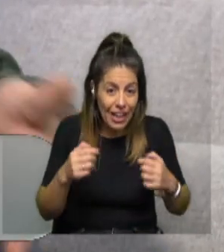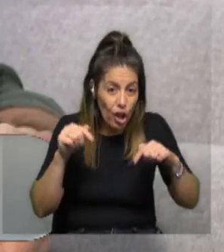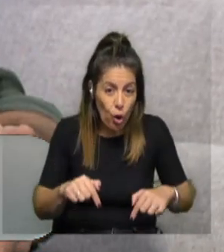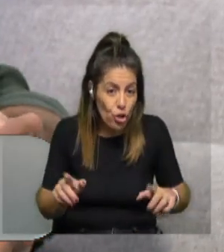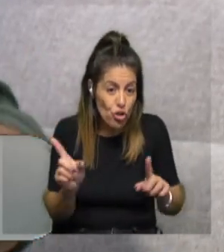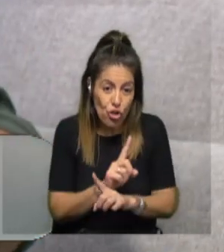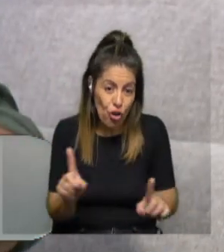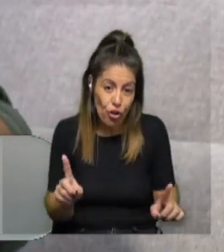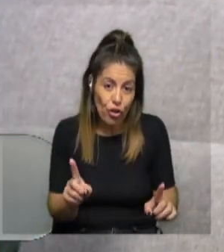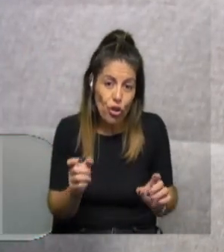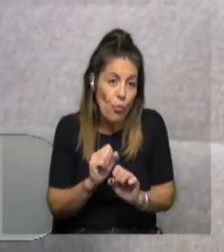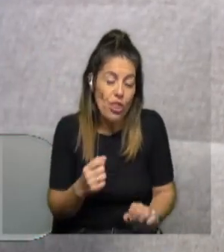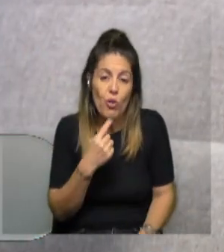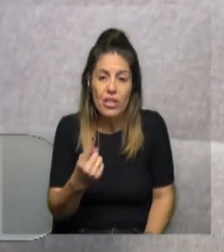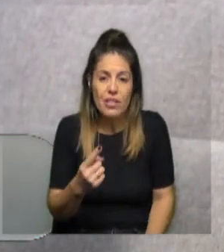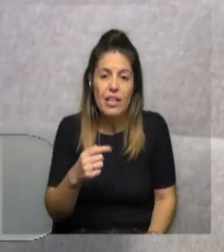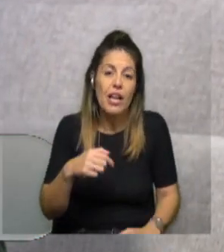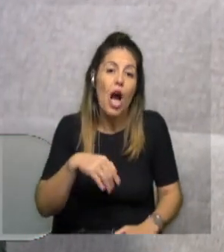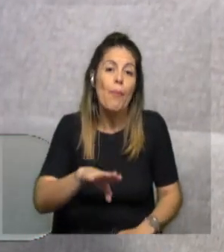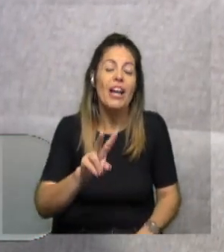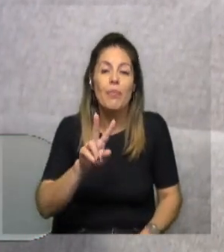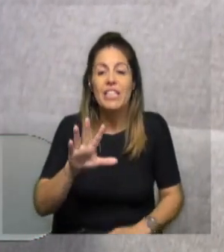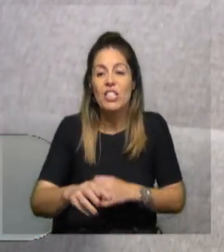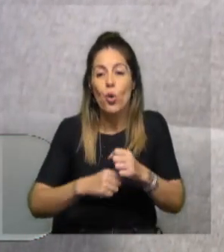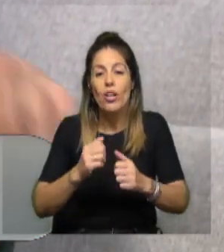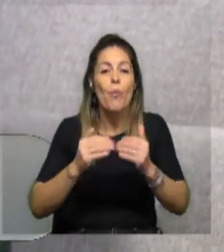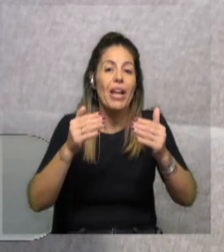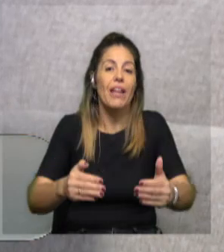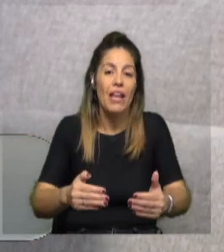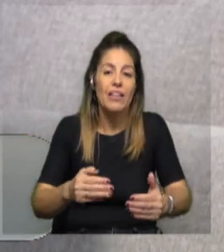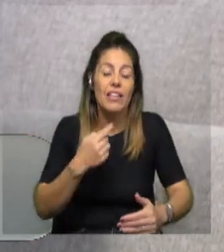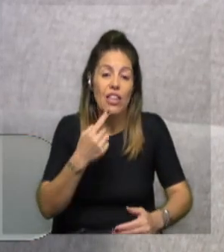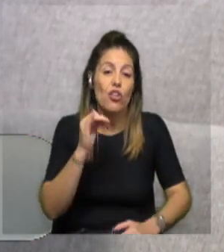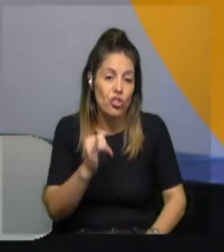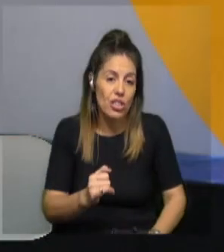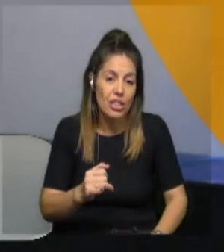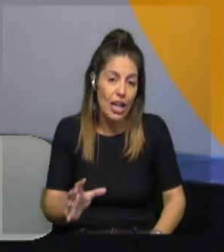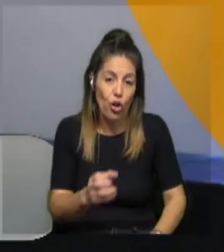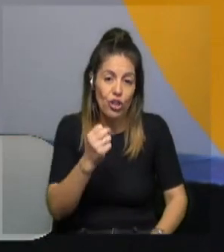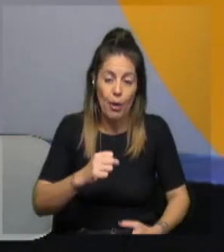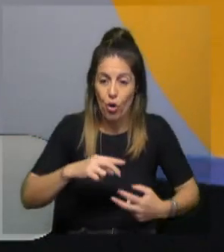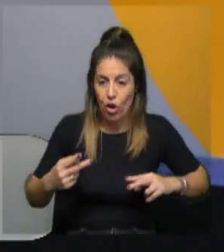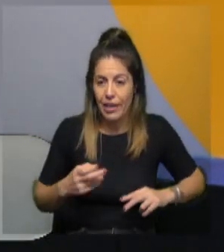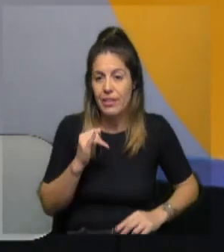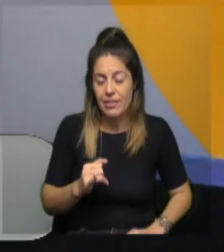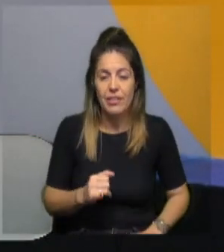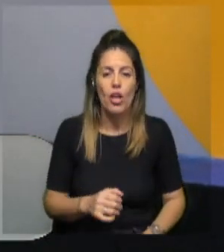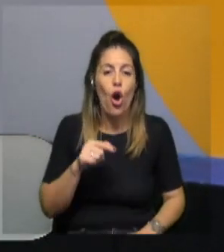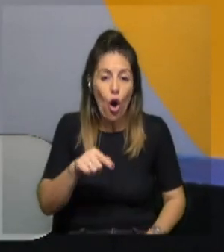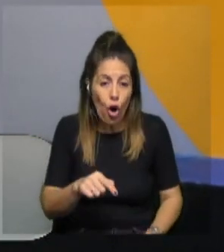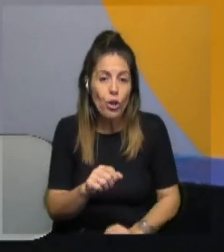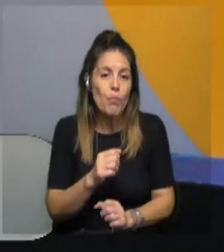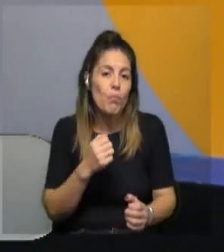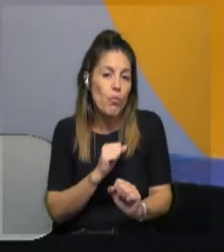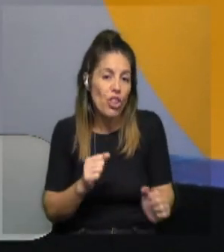no. Capaz que dentro de 25 años digo vos, le encontramos los genes y este tema se termina. Coincidimos que hoy por hoy de lo único que podemos hablar